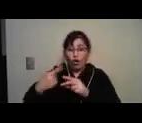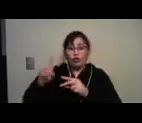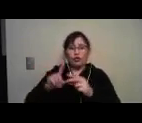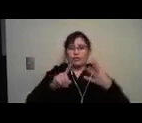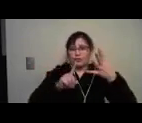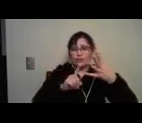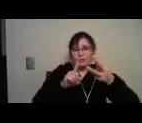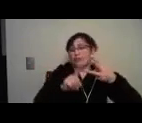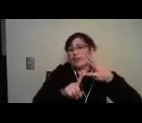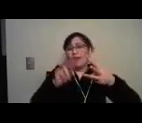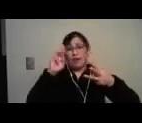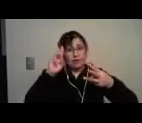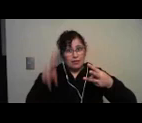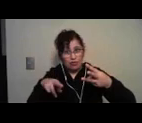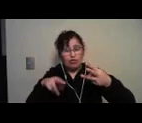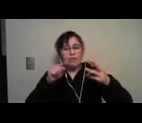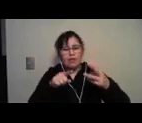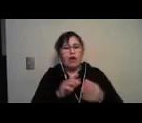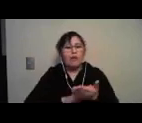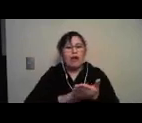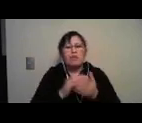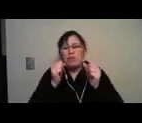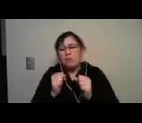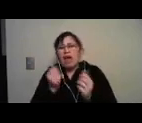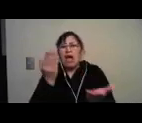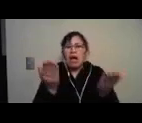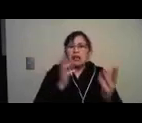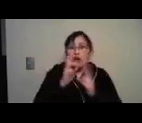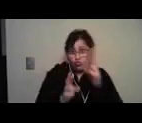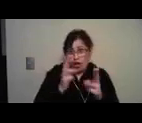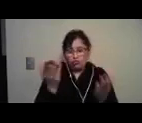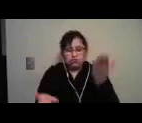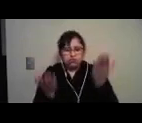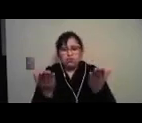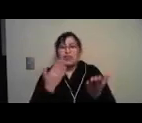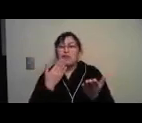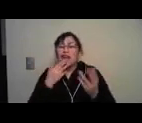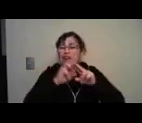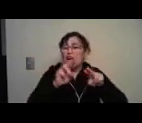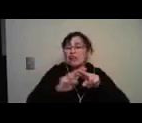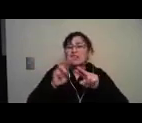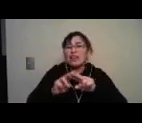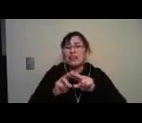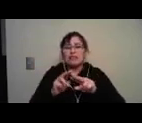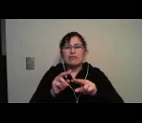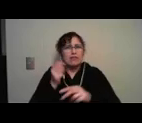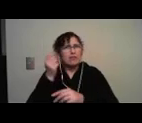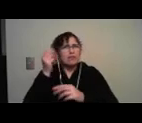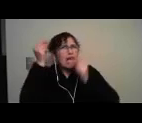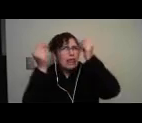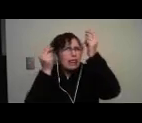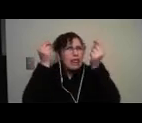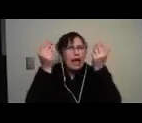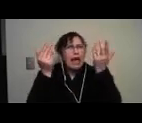comparar resultados, ¿cierto? Elaborar inferencias, ¿ya? Y establecer relaciones un poco más abstractas, ¿ya? Entonces,